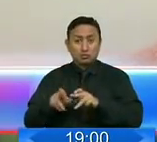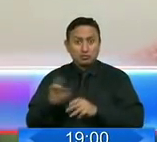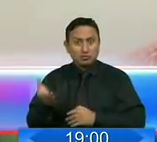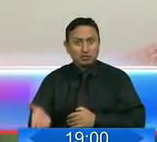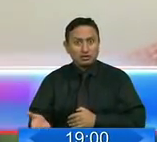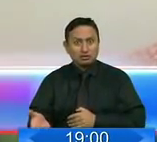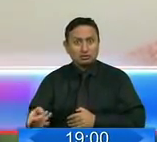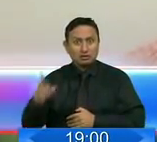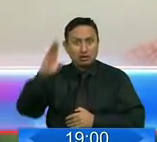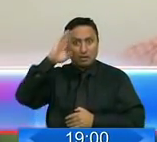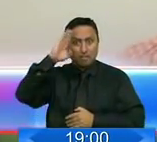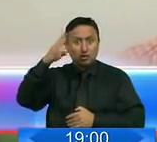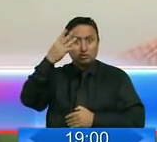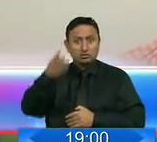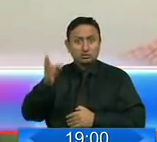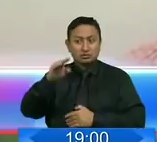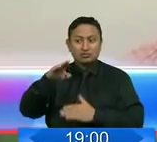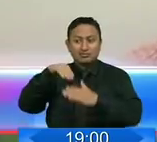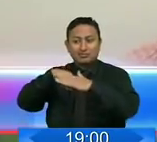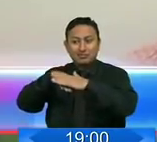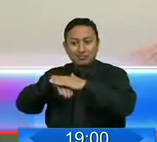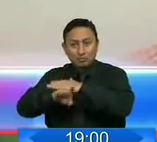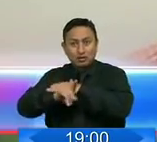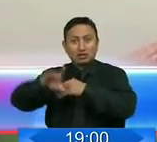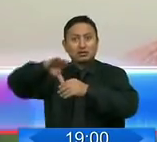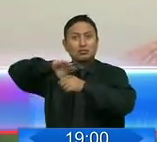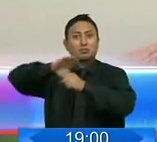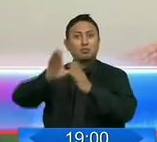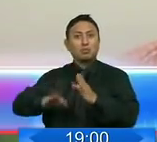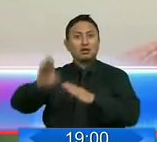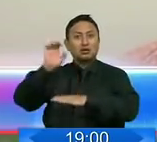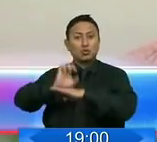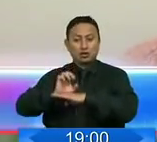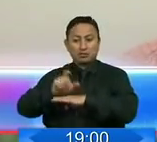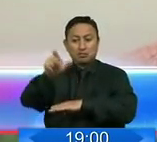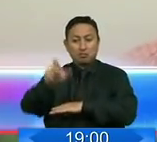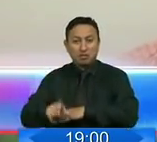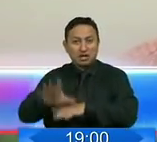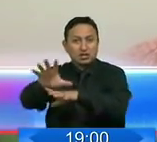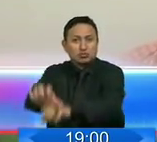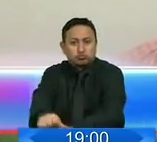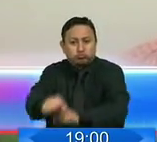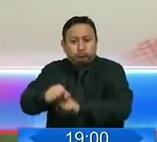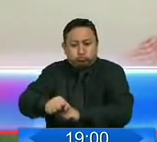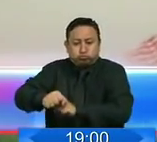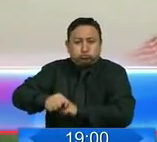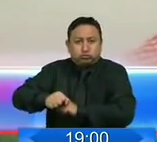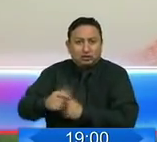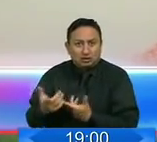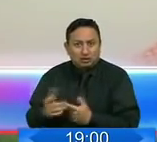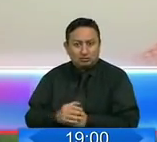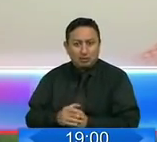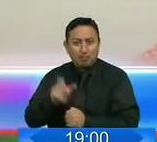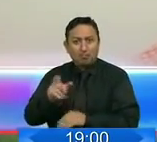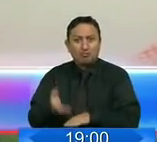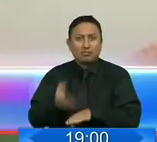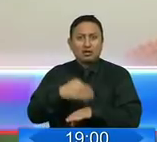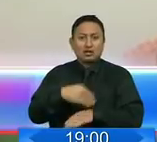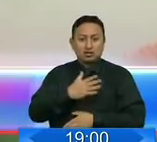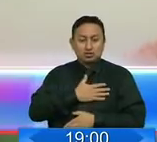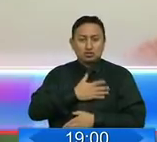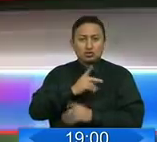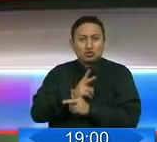policía británica entre a nuestra sede y arrastras saque a una persona a la que le habíamos concedido el